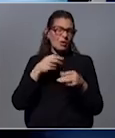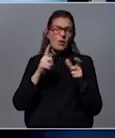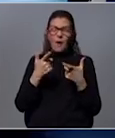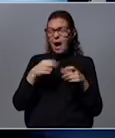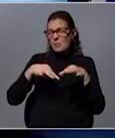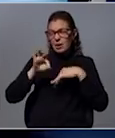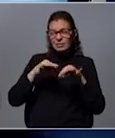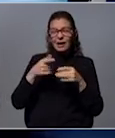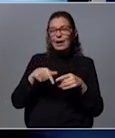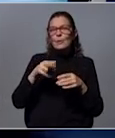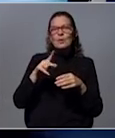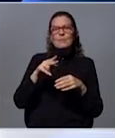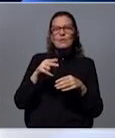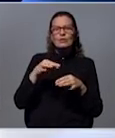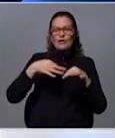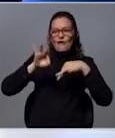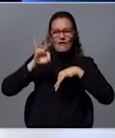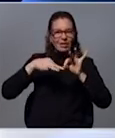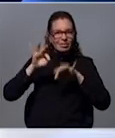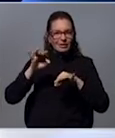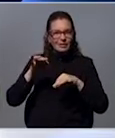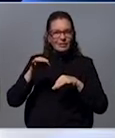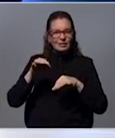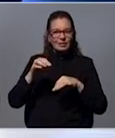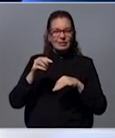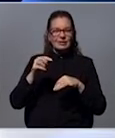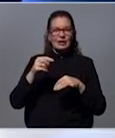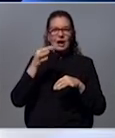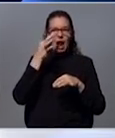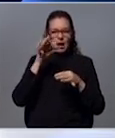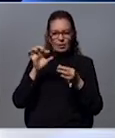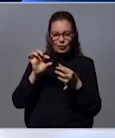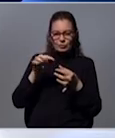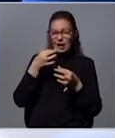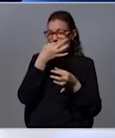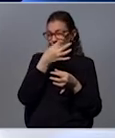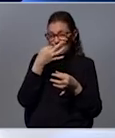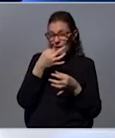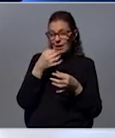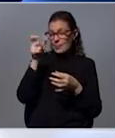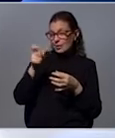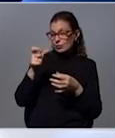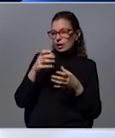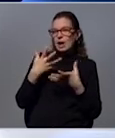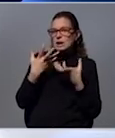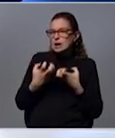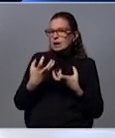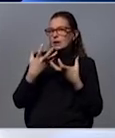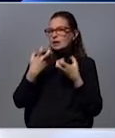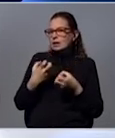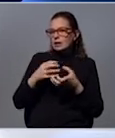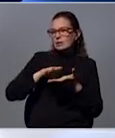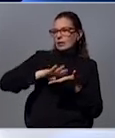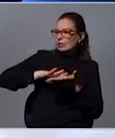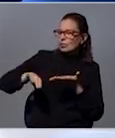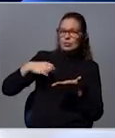es lo mismo si no venden lágrimas de pasta base a la pobre gente que se ha vuelto adicta que está marginada en